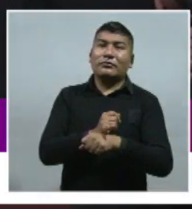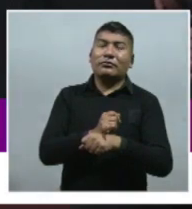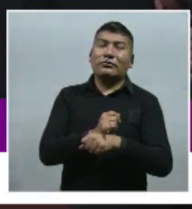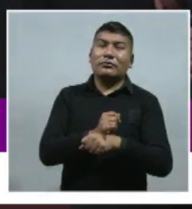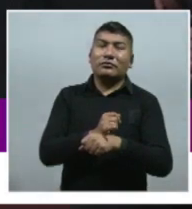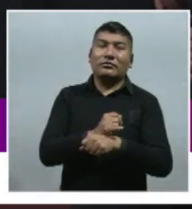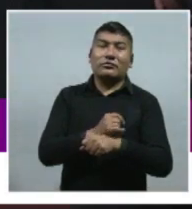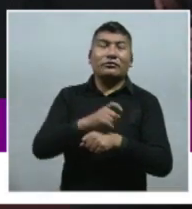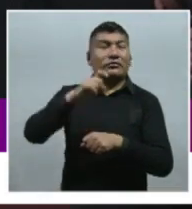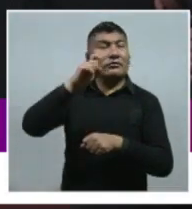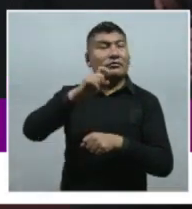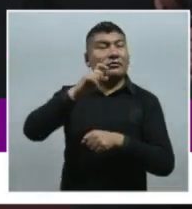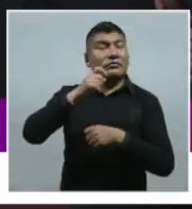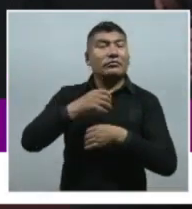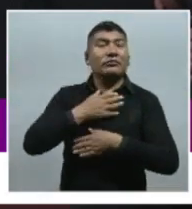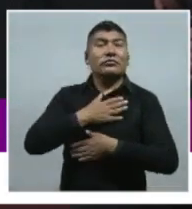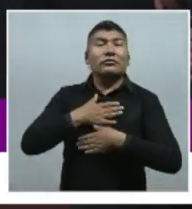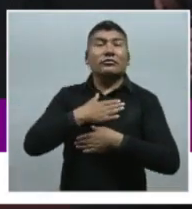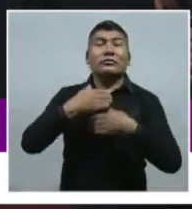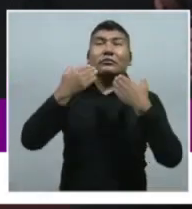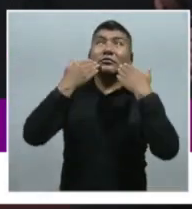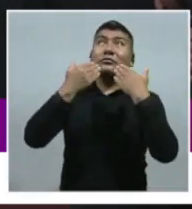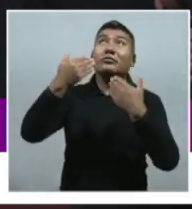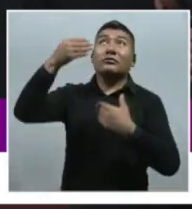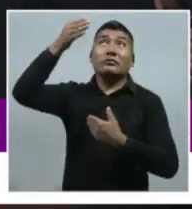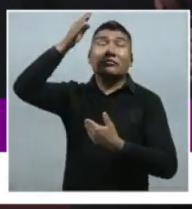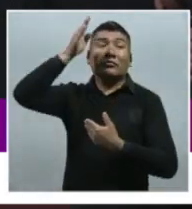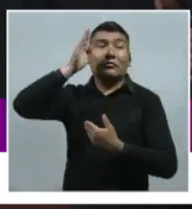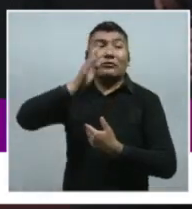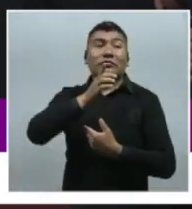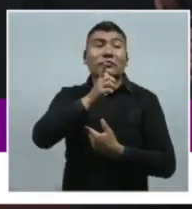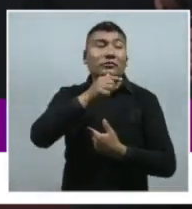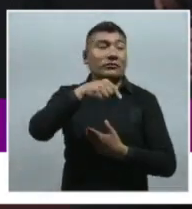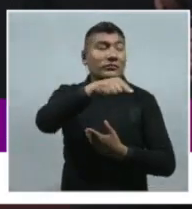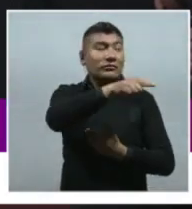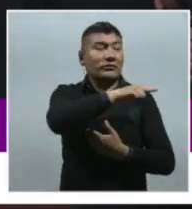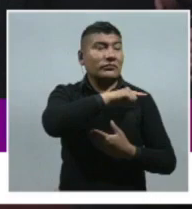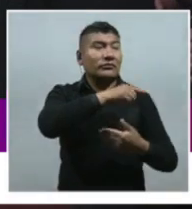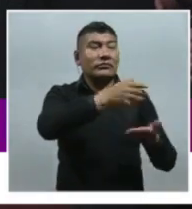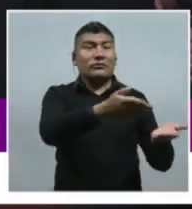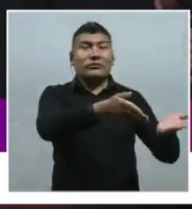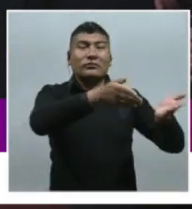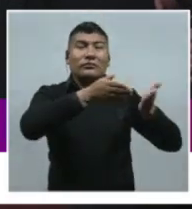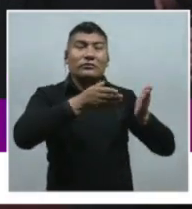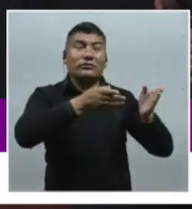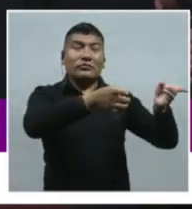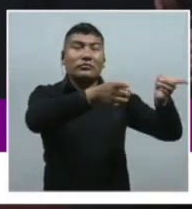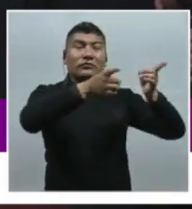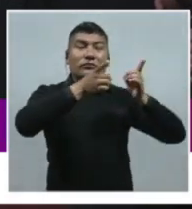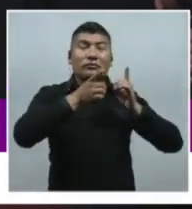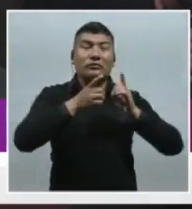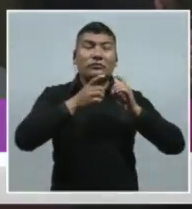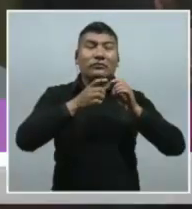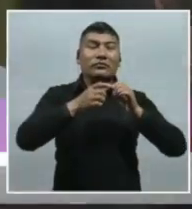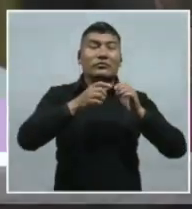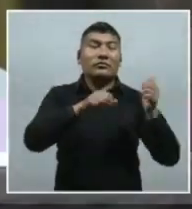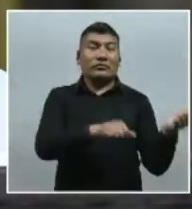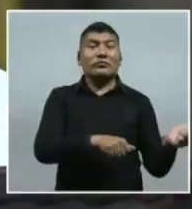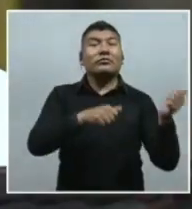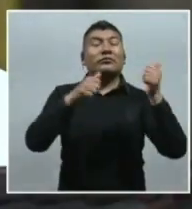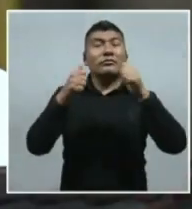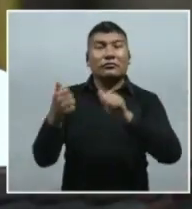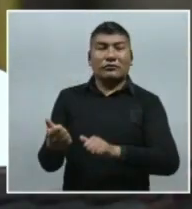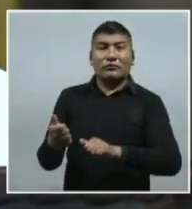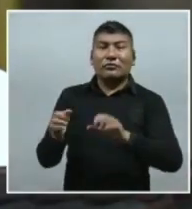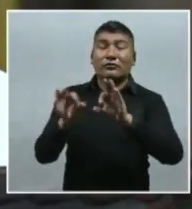debemos agradecer a Dios por quienes nos dieron el don del bautismo por la